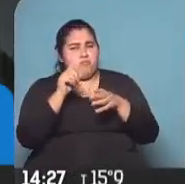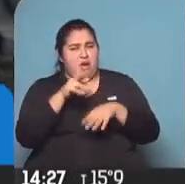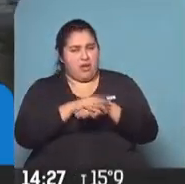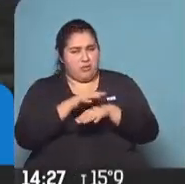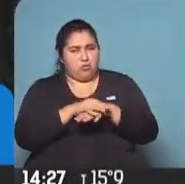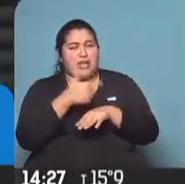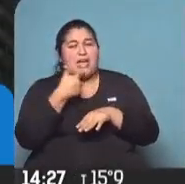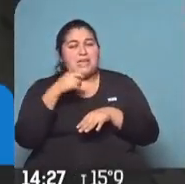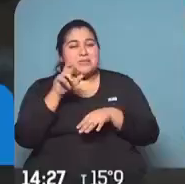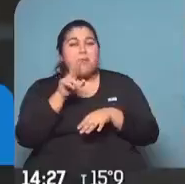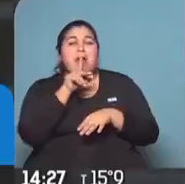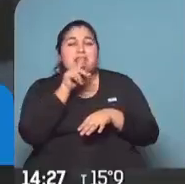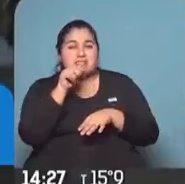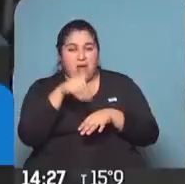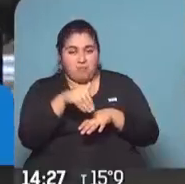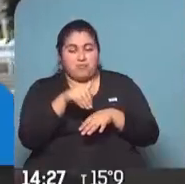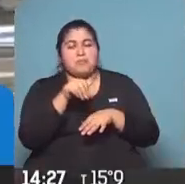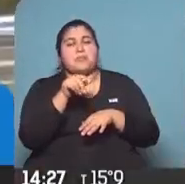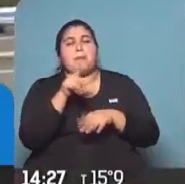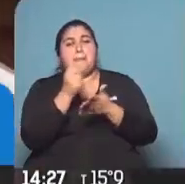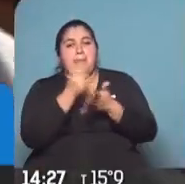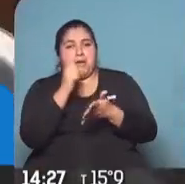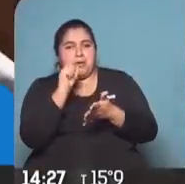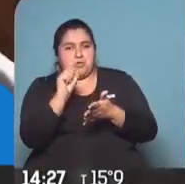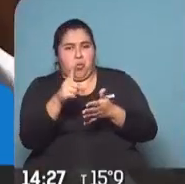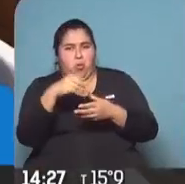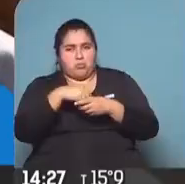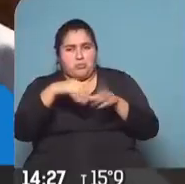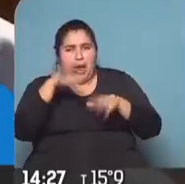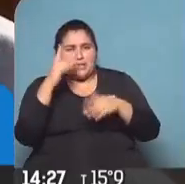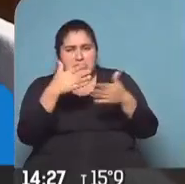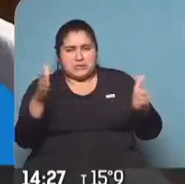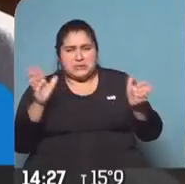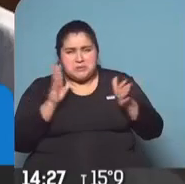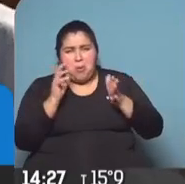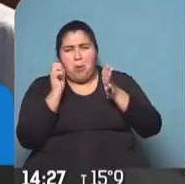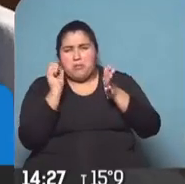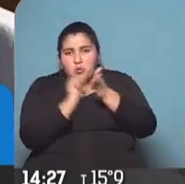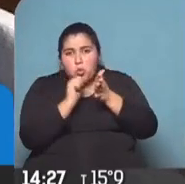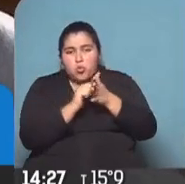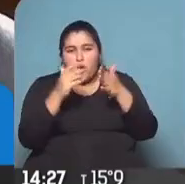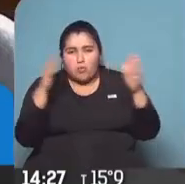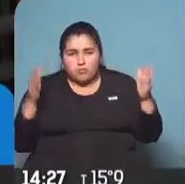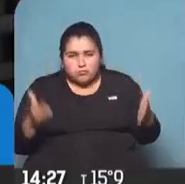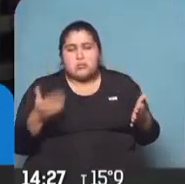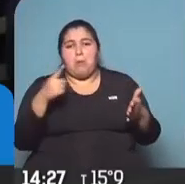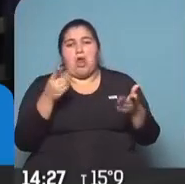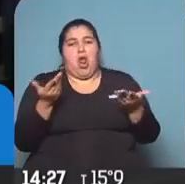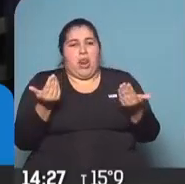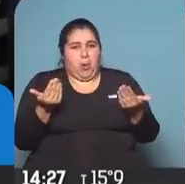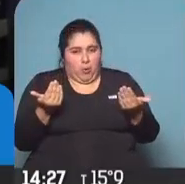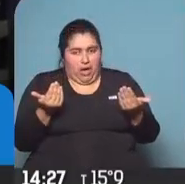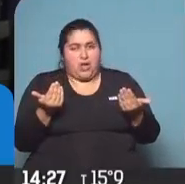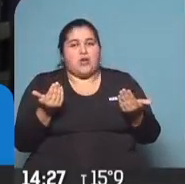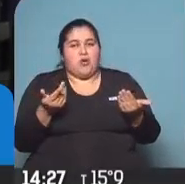esparta se encuadra cristo y la categoría de vehículo blindado liviano y derechas sin que camiones metro metro